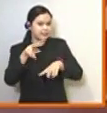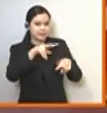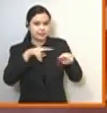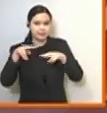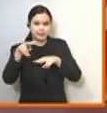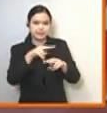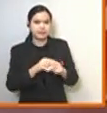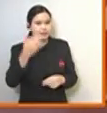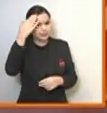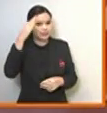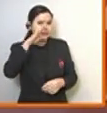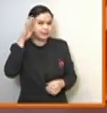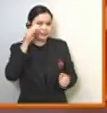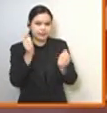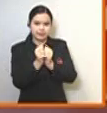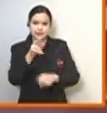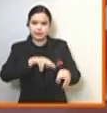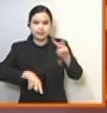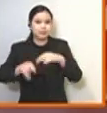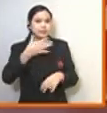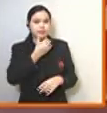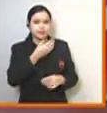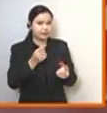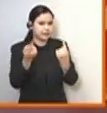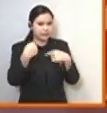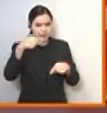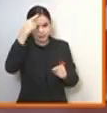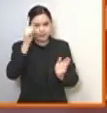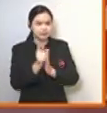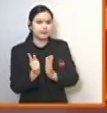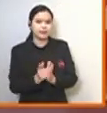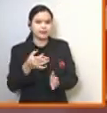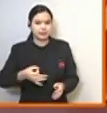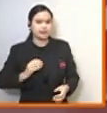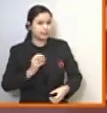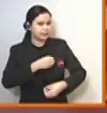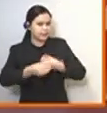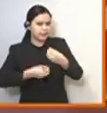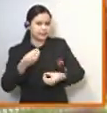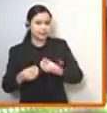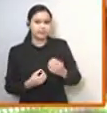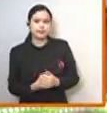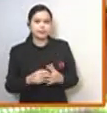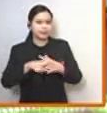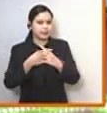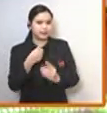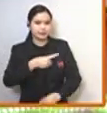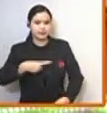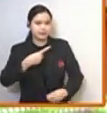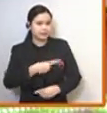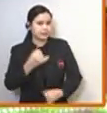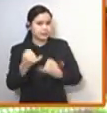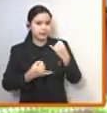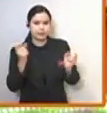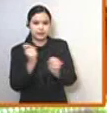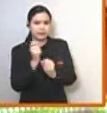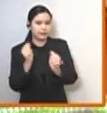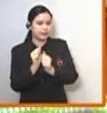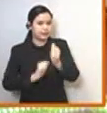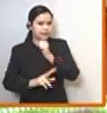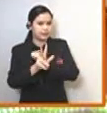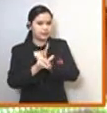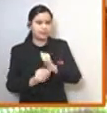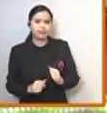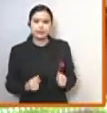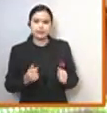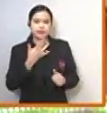vivo. Les saluda Belinda Roca en compañía de nuestro auditor, quien le da transparencia a cada uno de los sorteos. Vamos a iniciar la diversión pegando y ganando con Pega 3.